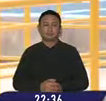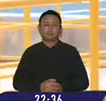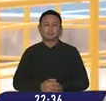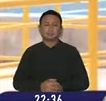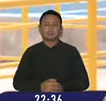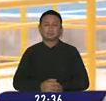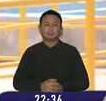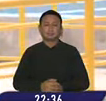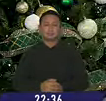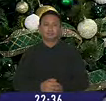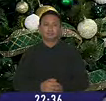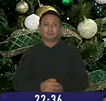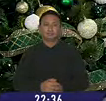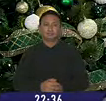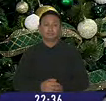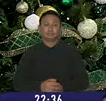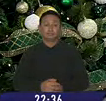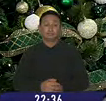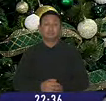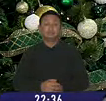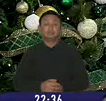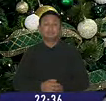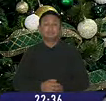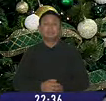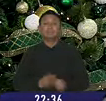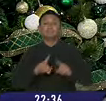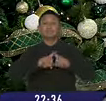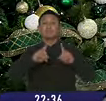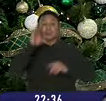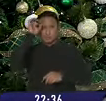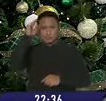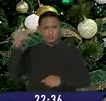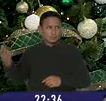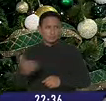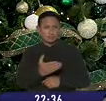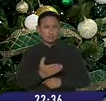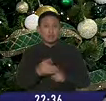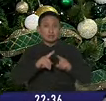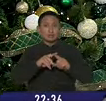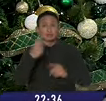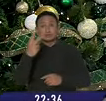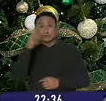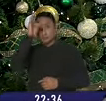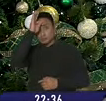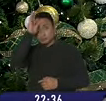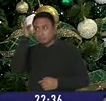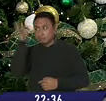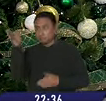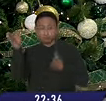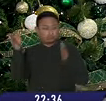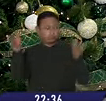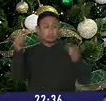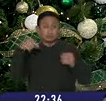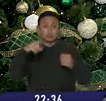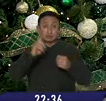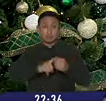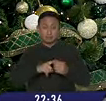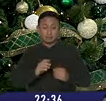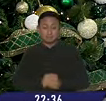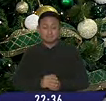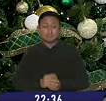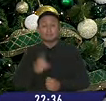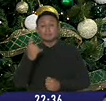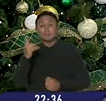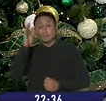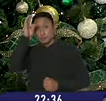Ismenia Solórzano. Panoramas distintos se evidencian en dos hospitales de la ciudad capital. Mientras,